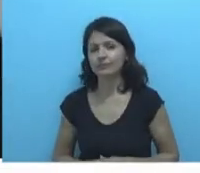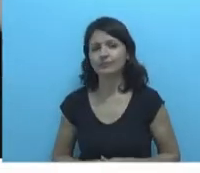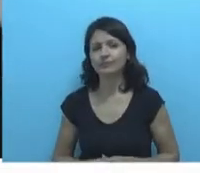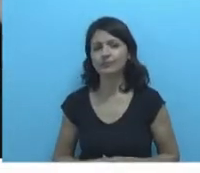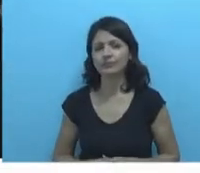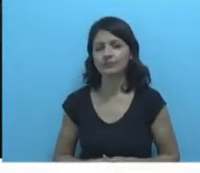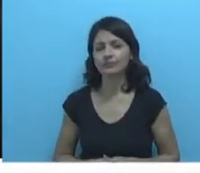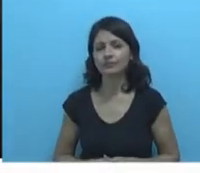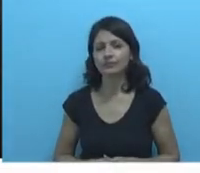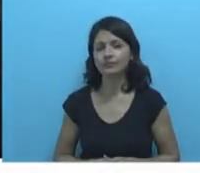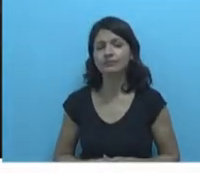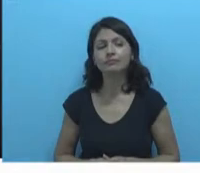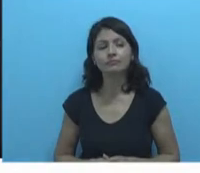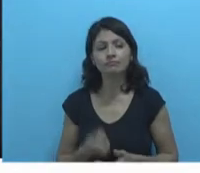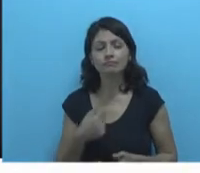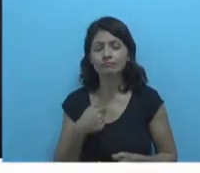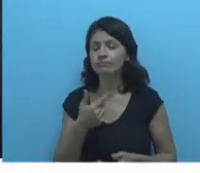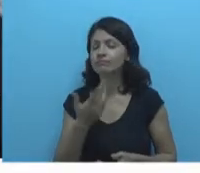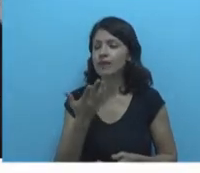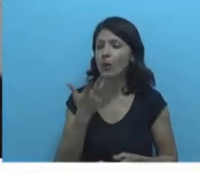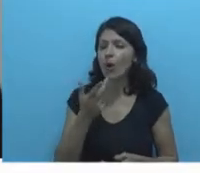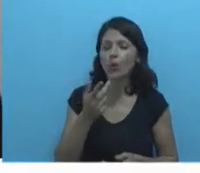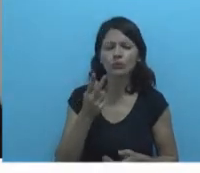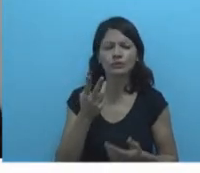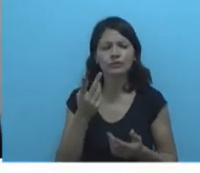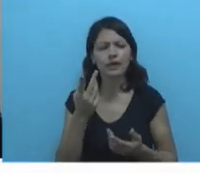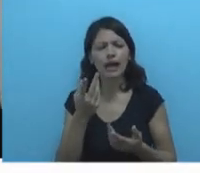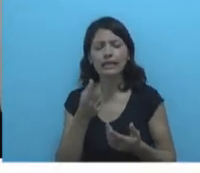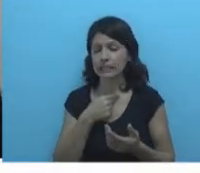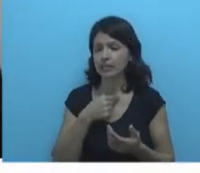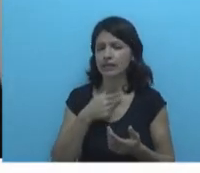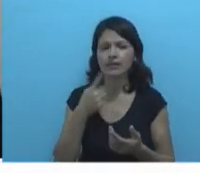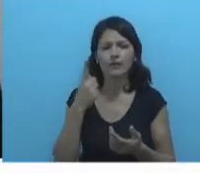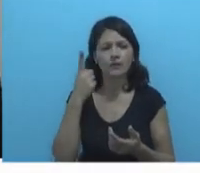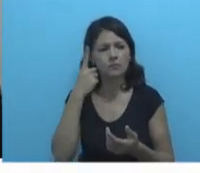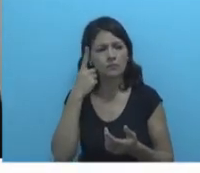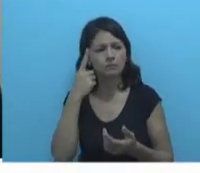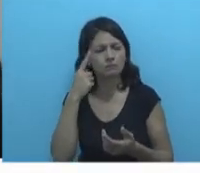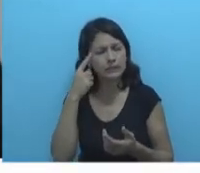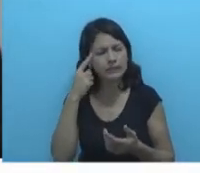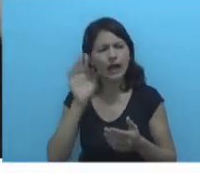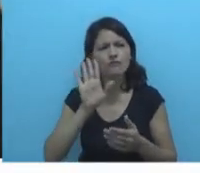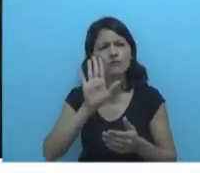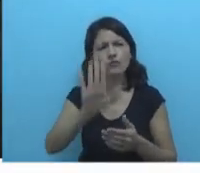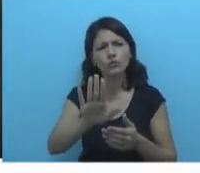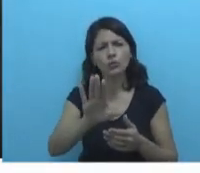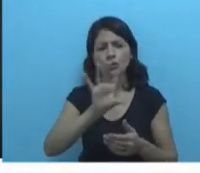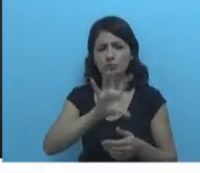Y me interesa ver justamente cuál es la posición política en el futuro